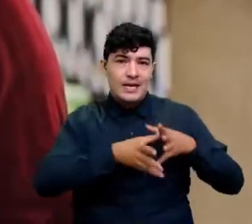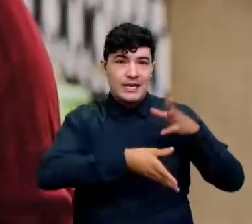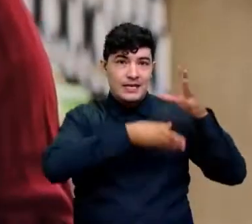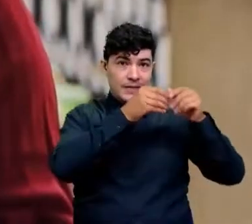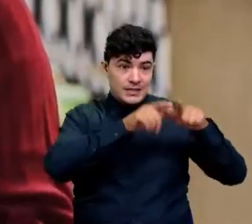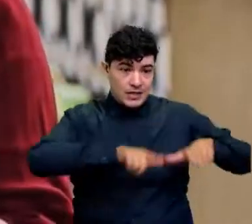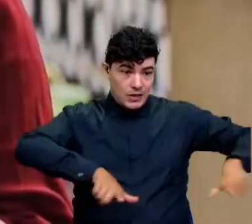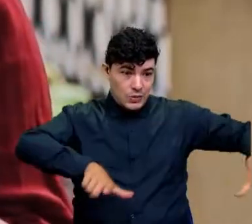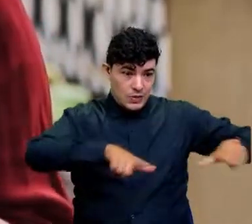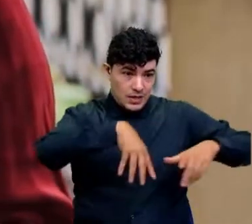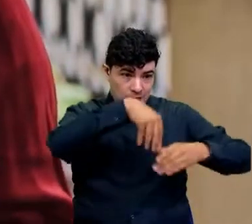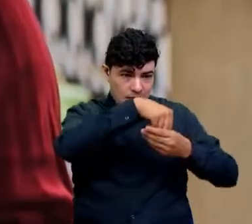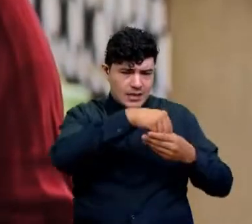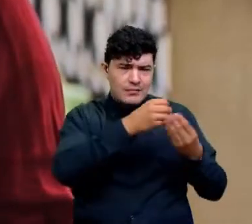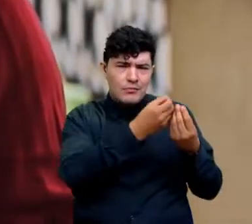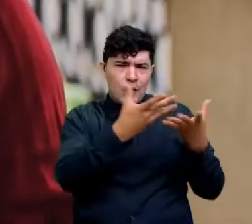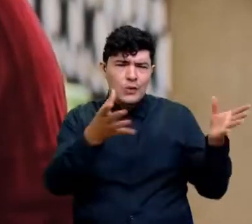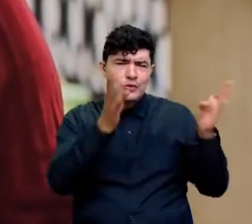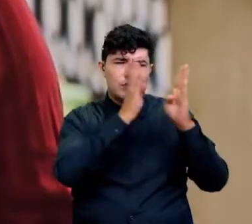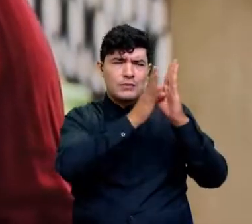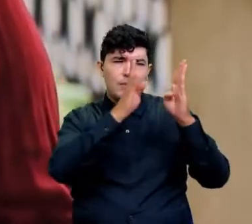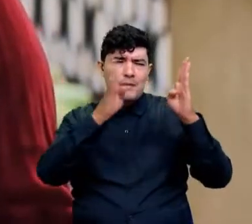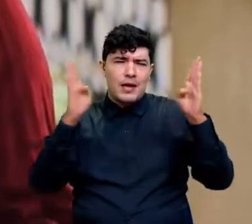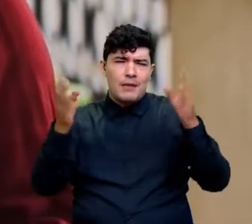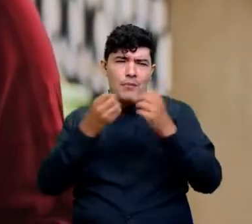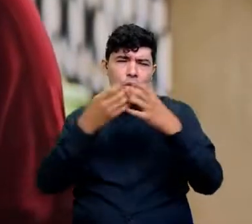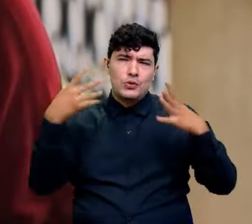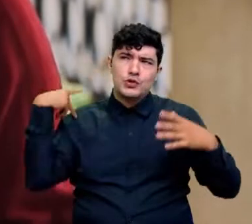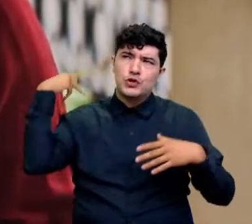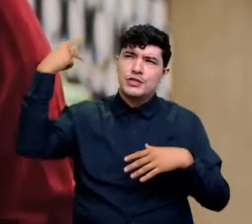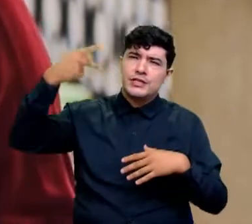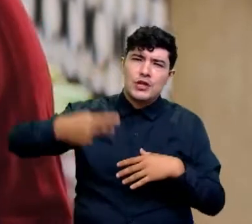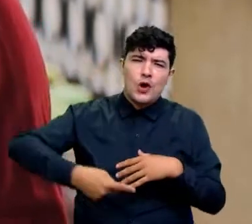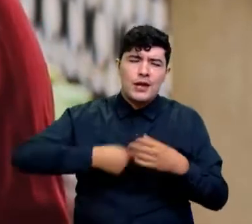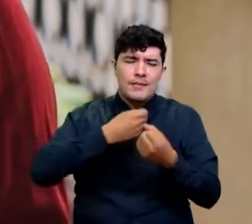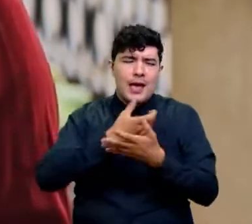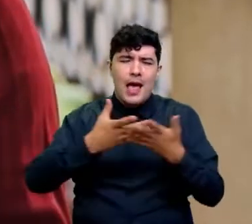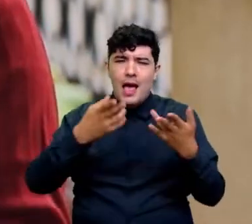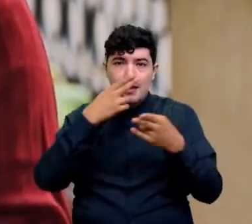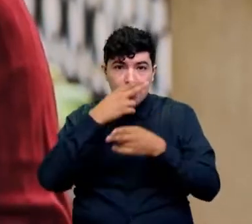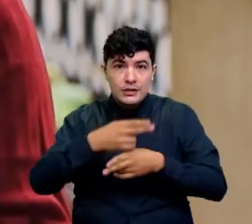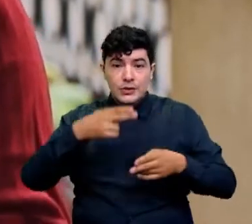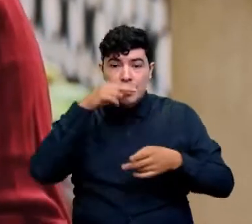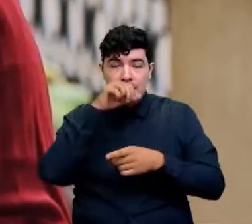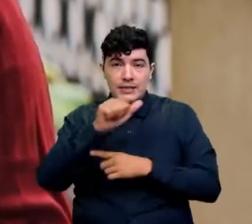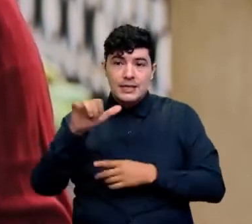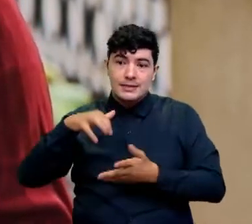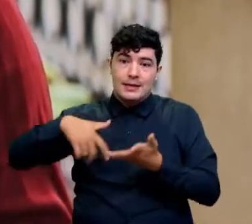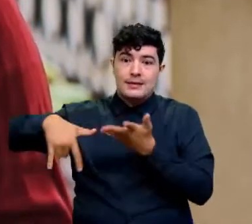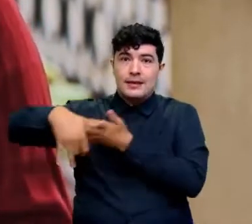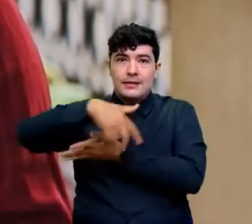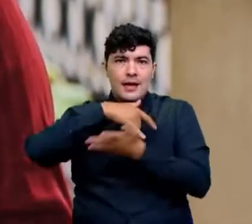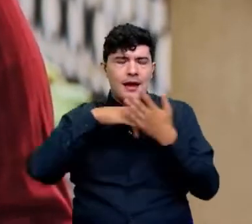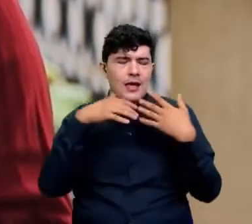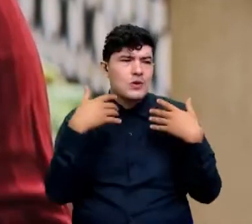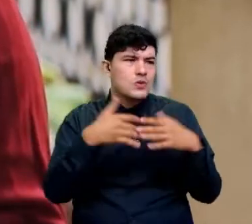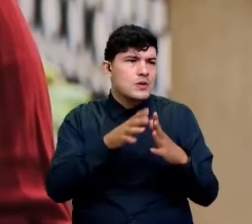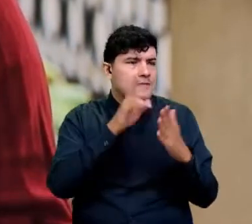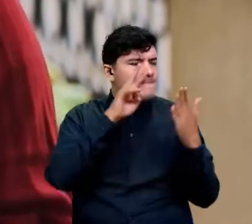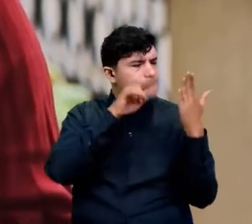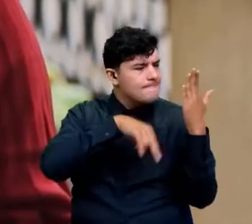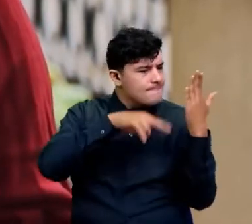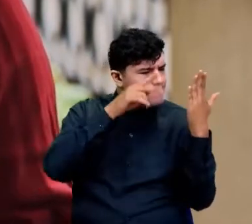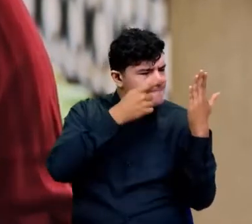cabina transporta decenas de historias para que los niños, niñas y adolescentes de Santander tengan la oportunidad